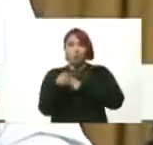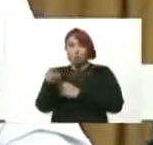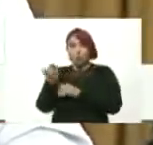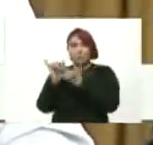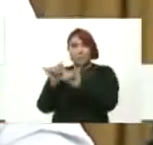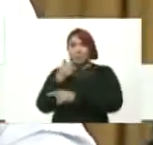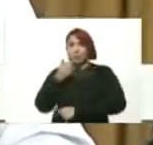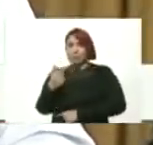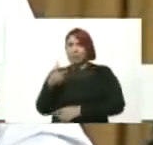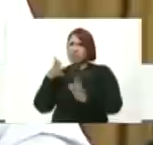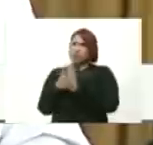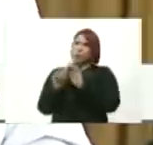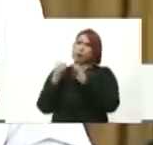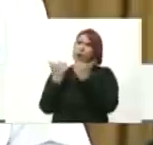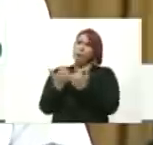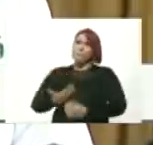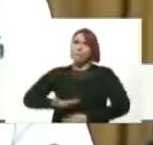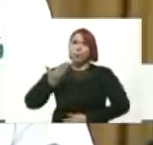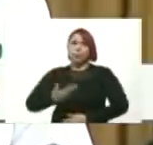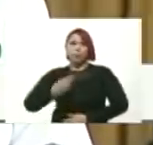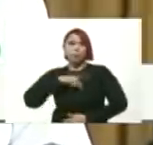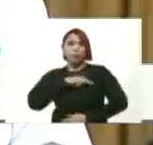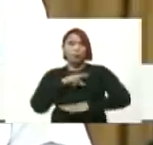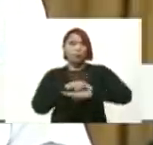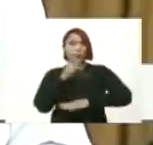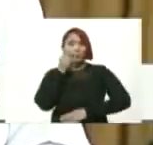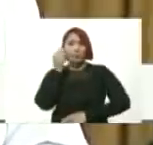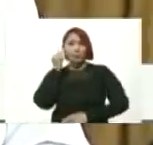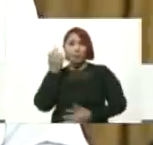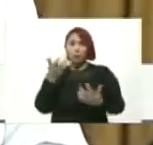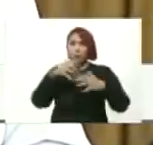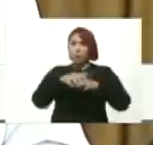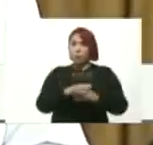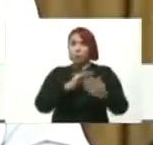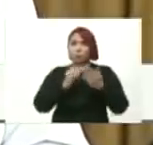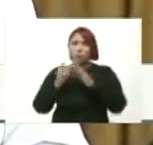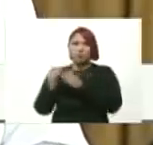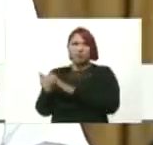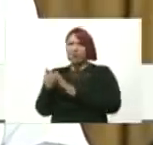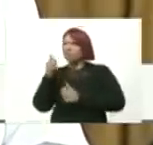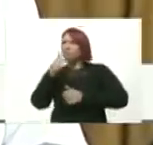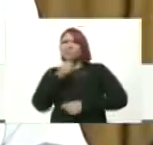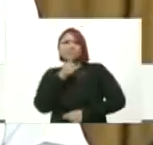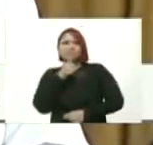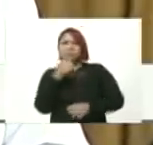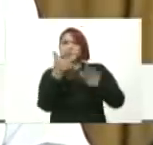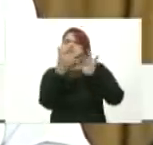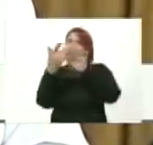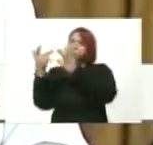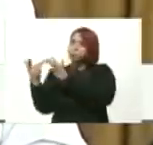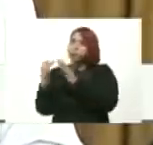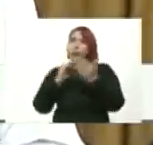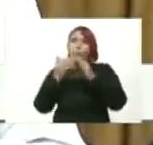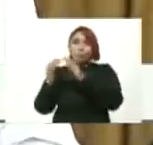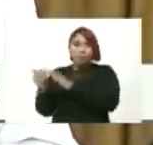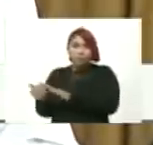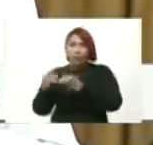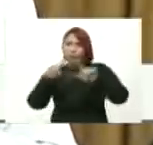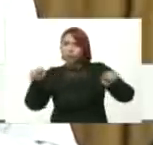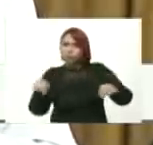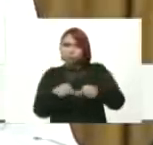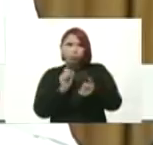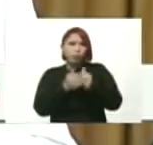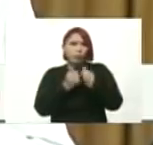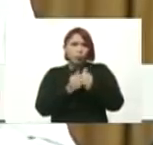el aula de clases más importante de nuestras médicas y médicos integrales comunitarios es la comunidad es el consultorio popular es la cancha es la escuela